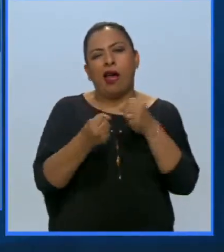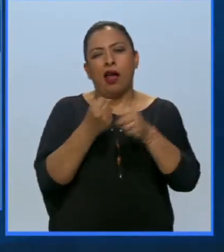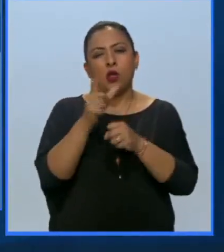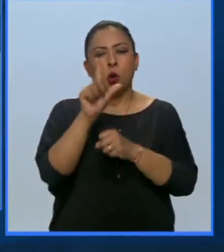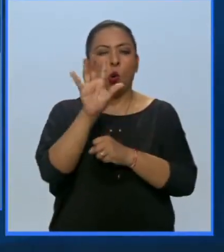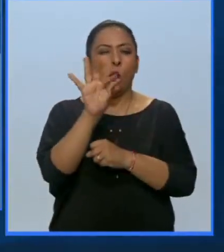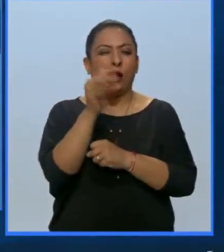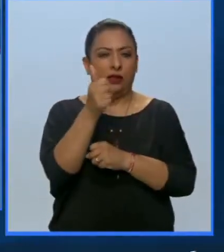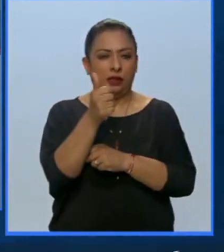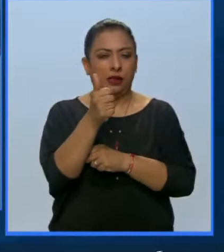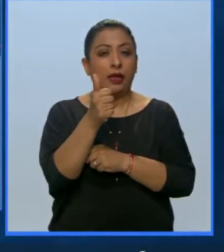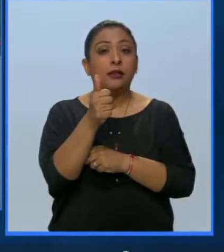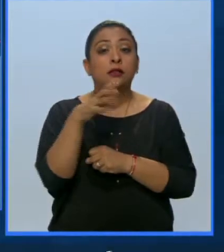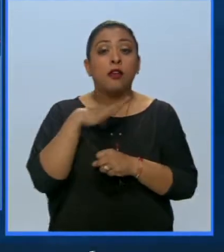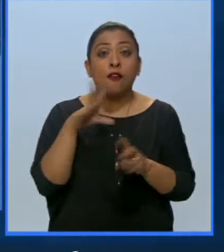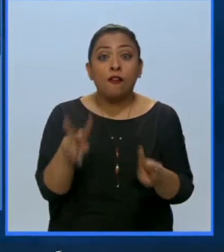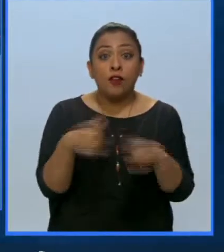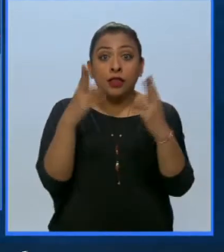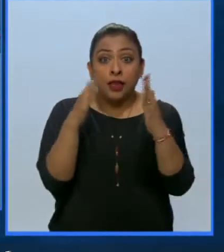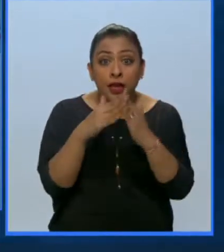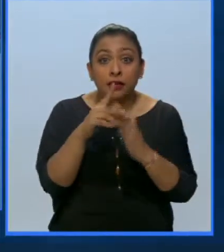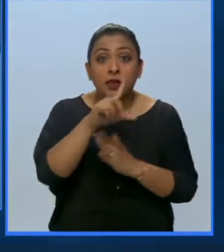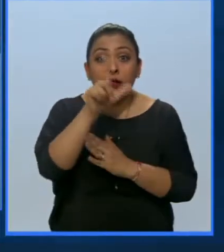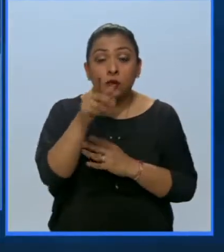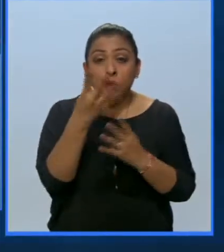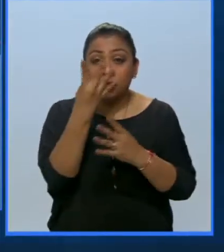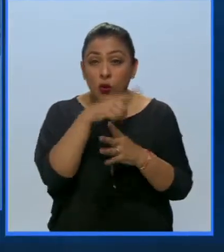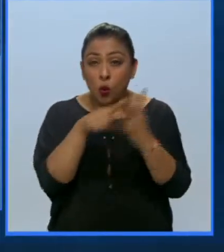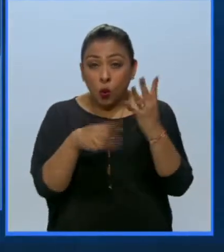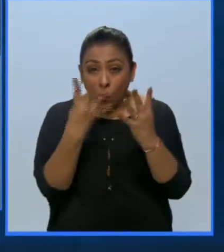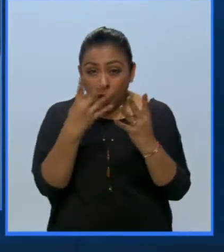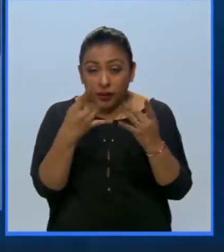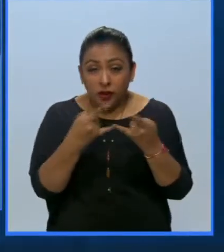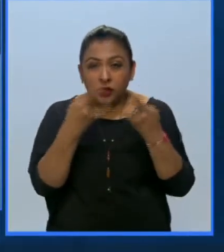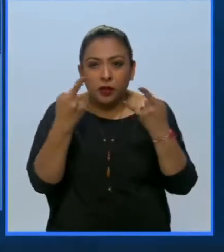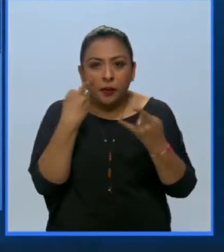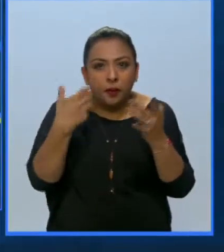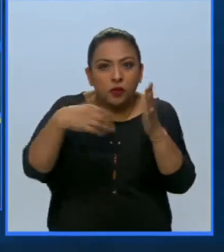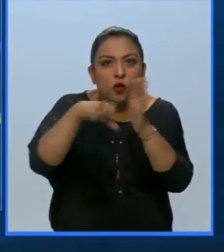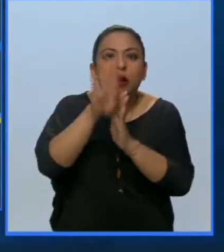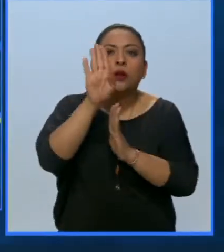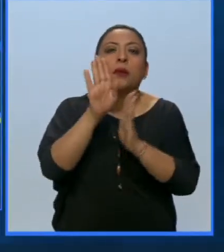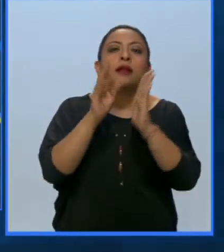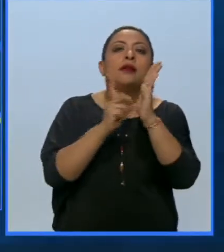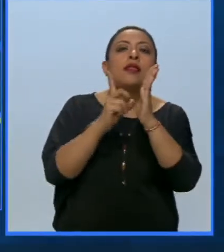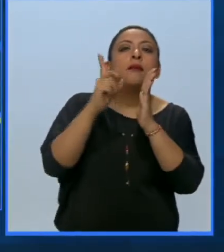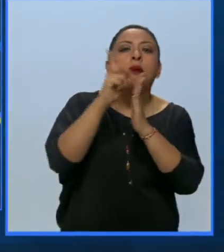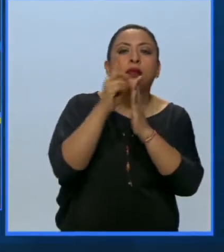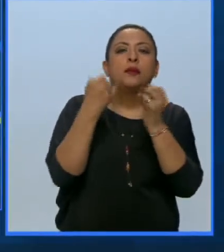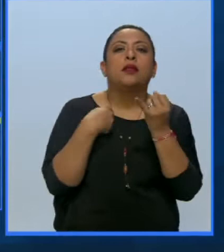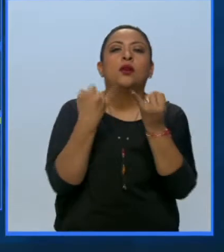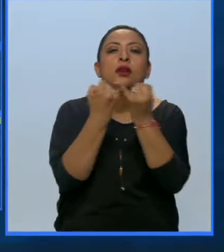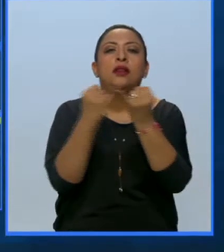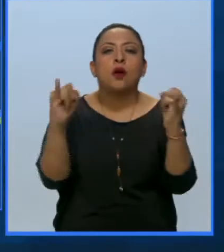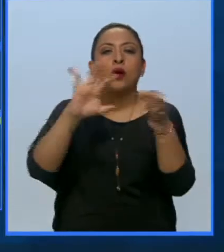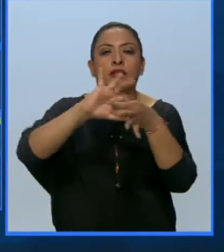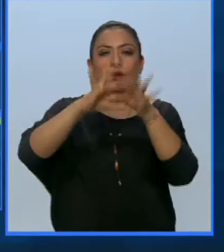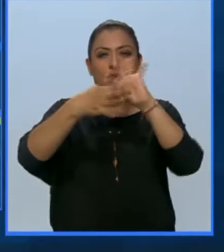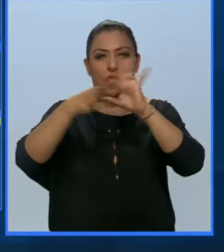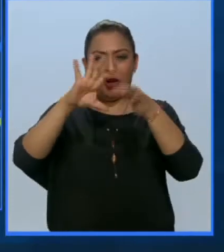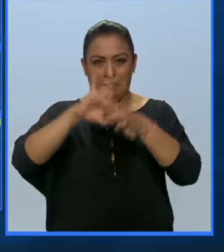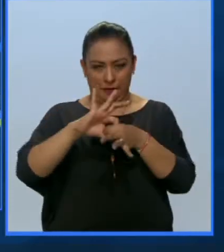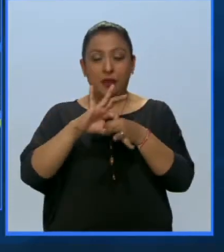específicamente. Se vende la casa, y las siguientes 4 historias vemos la habitación como un departamento, que es la inauguración de los Juegos